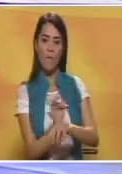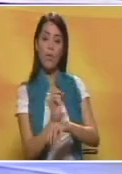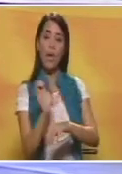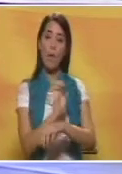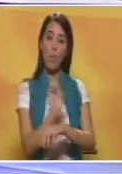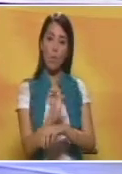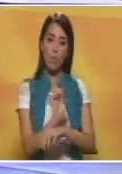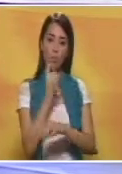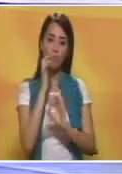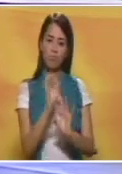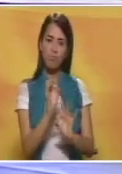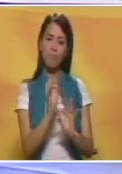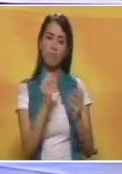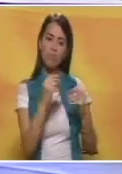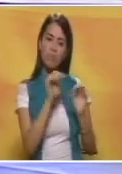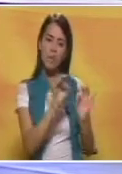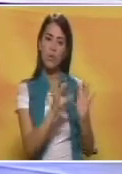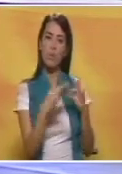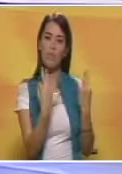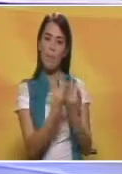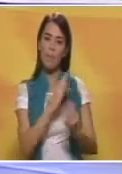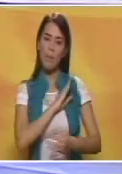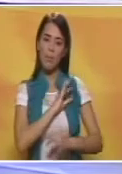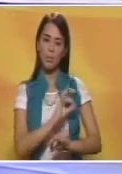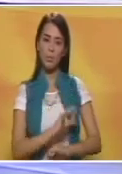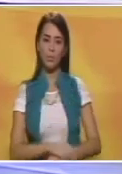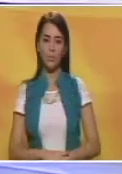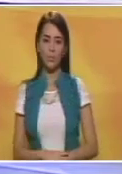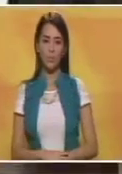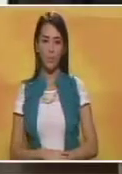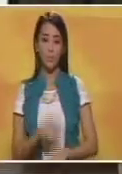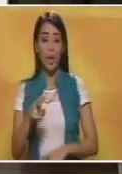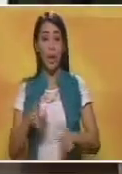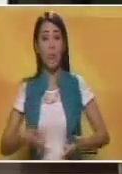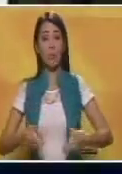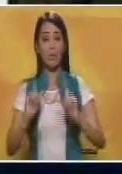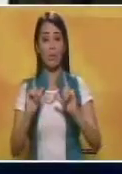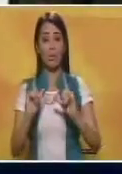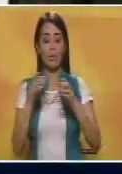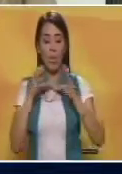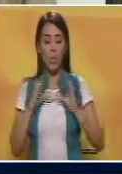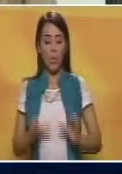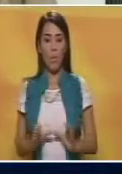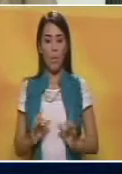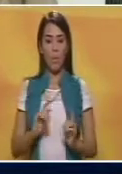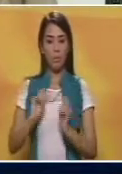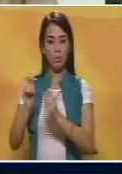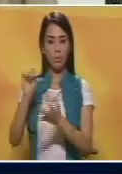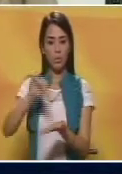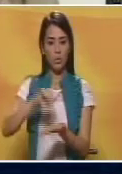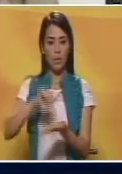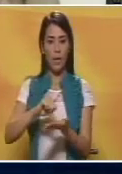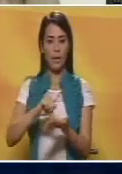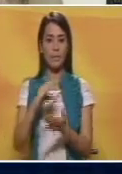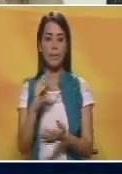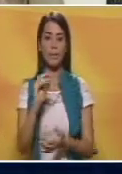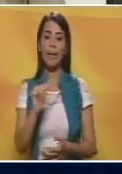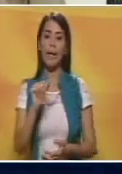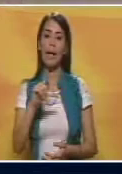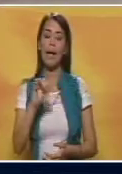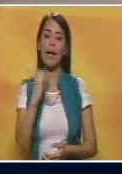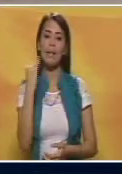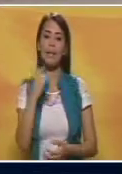ecuador corresponden al de sus parientes este viernes las autoridades llevarán los cuerpos hasta la ciudad de cali donde se practicarán las